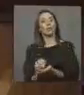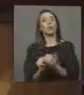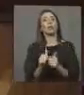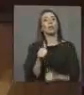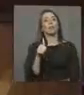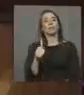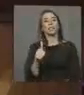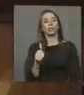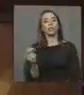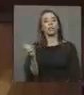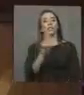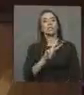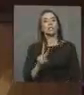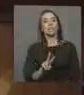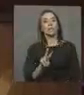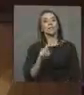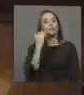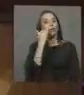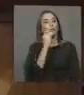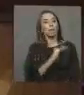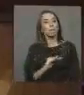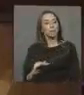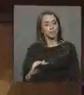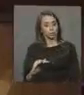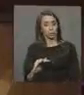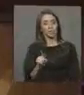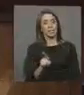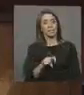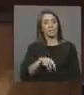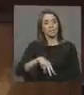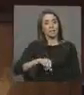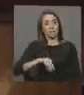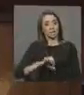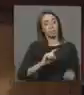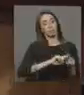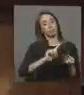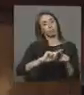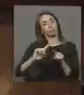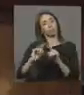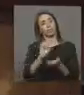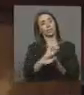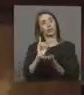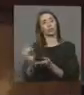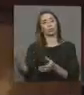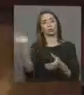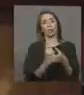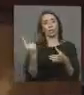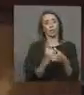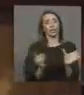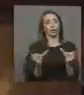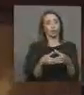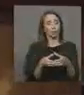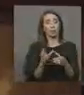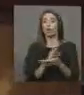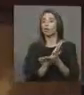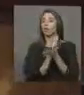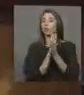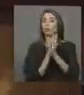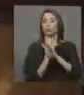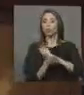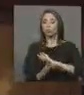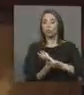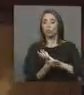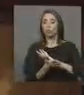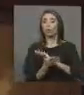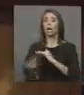Servicio Nacional de Menores. Y entre las múltiples instituciones estuvieron todas las